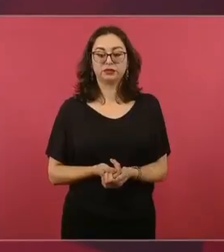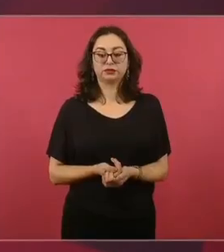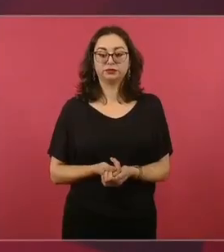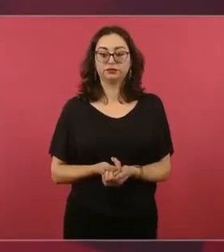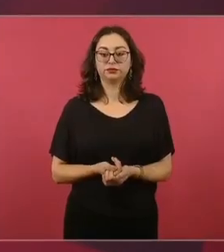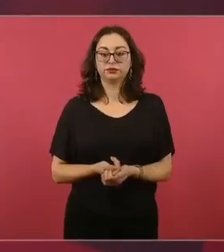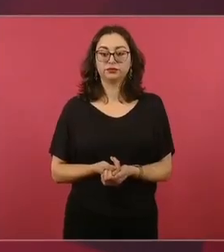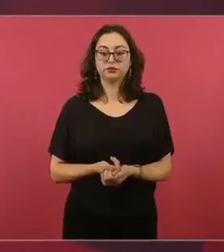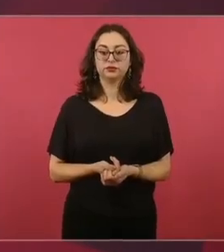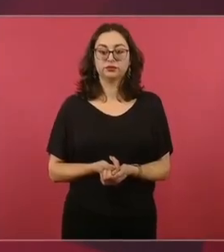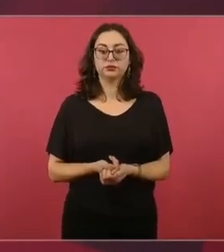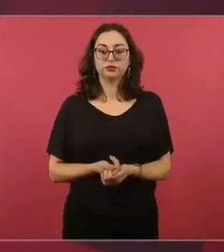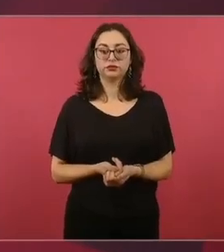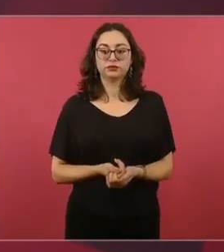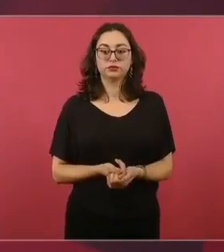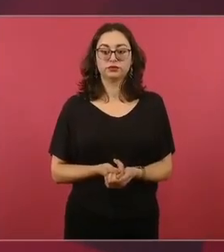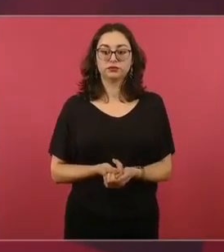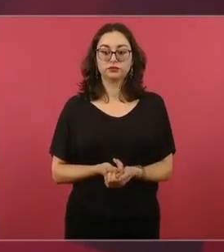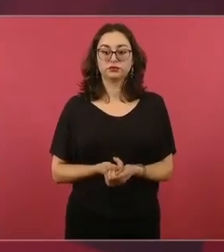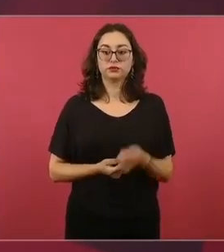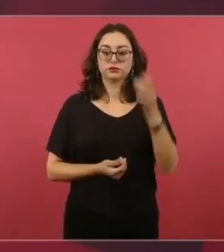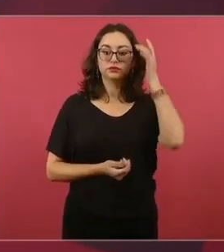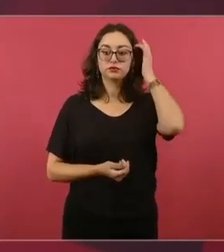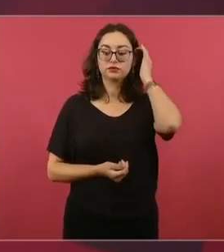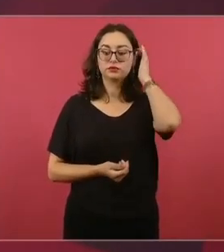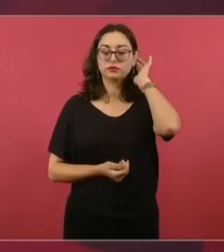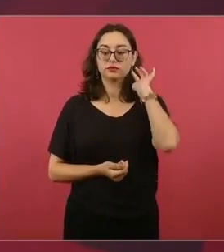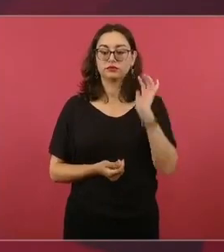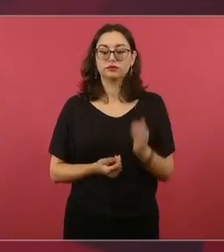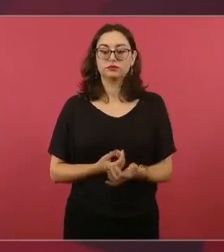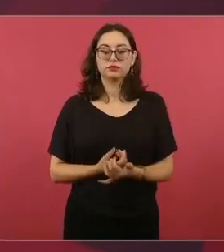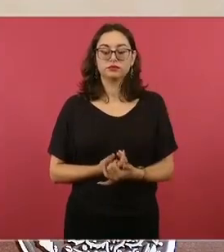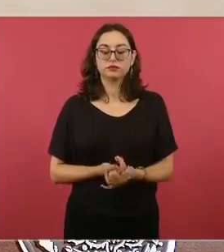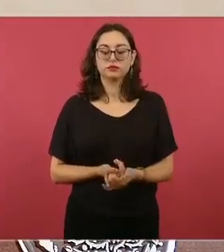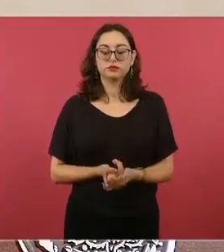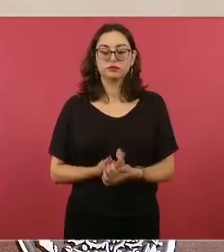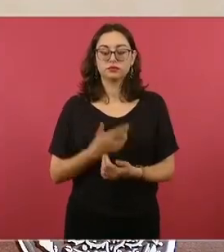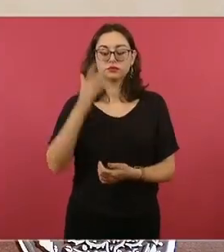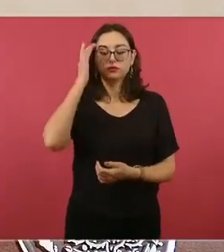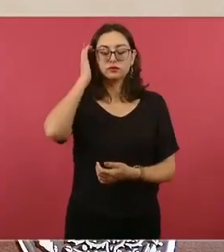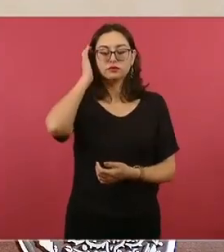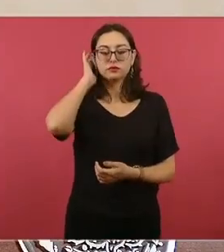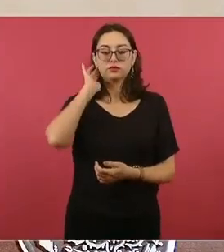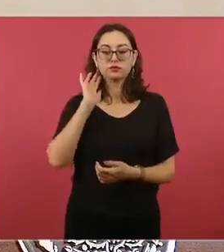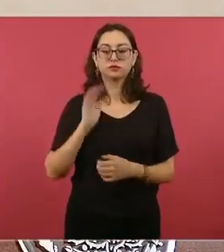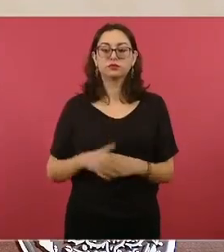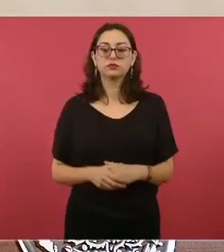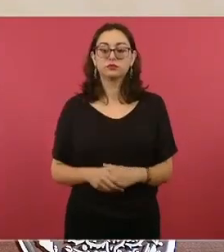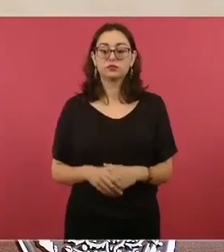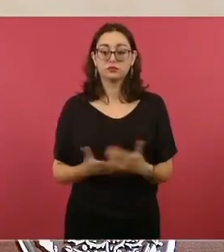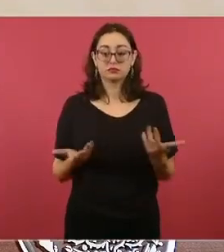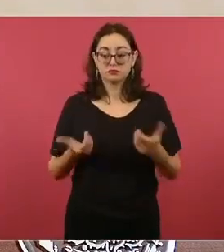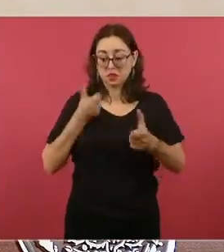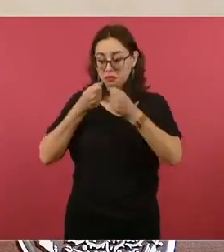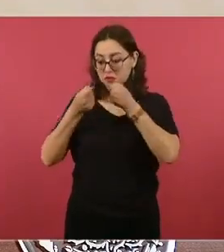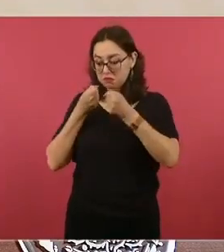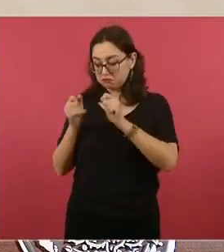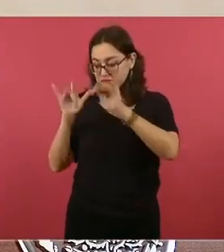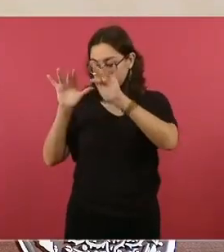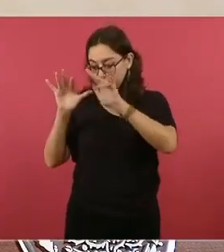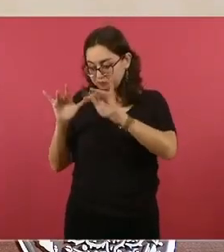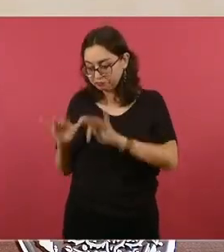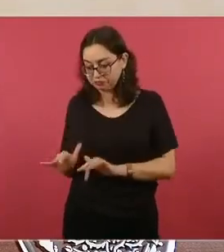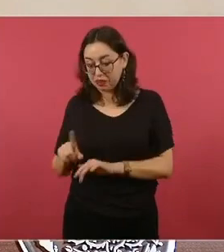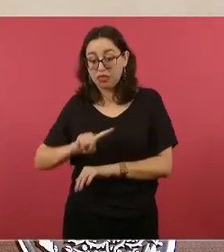Es más, hay casos en donde no solo le cortan, le agregan utilizando